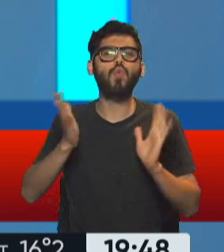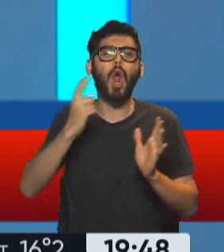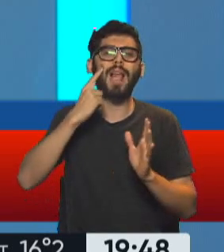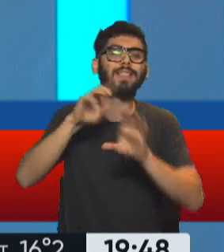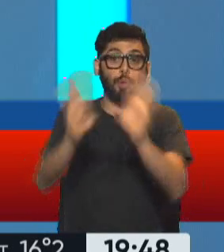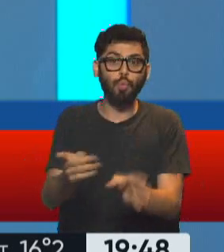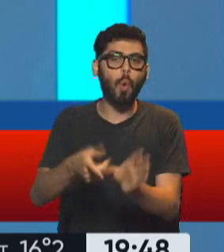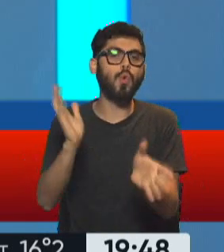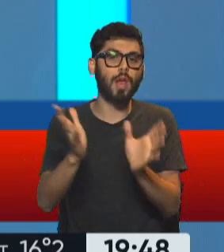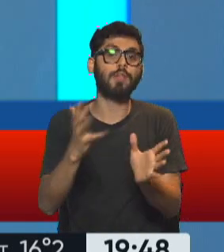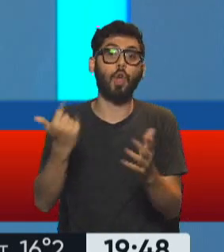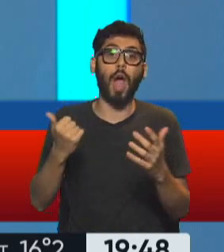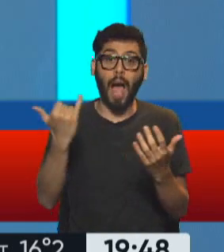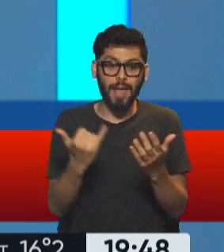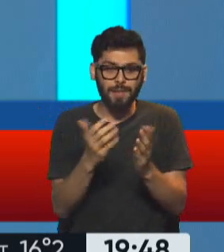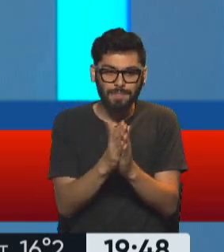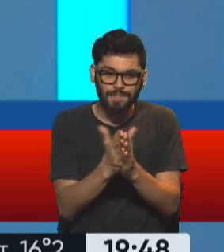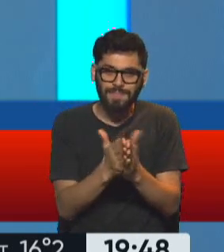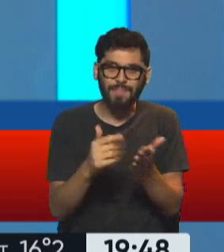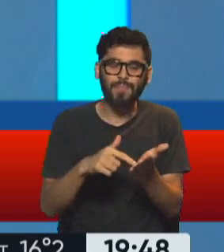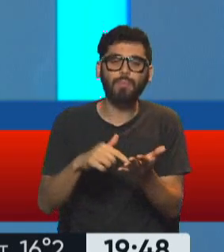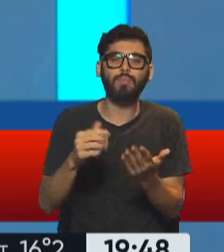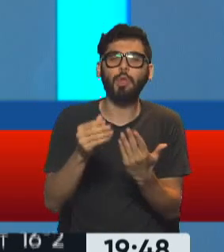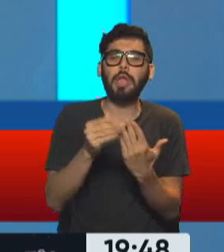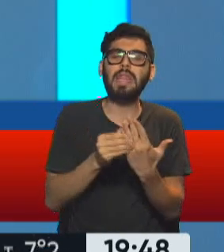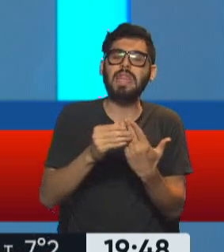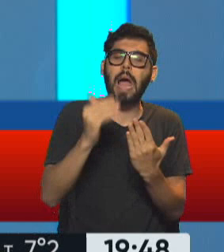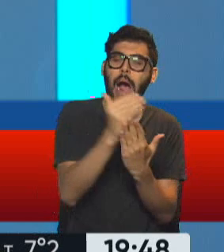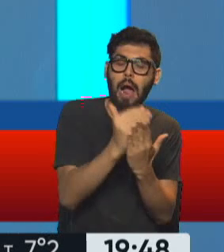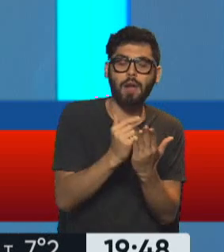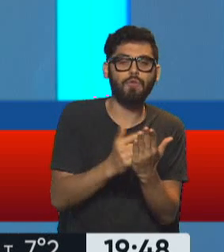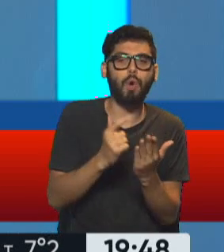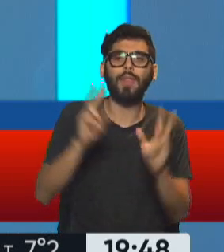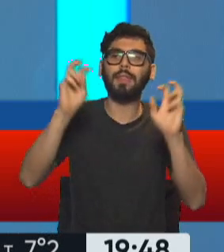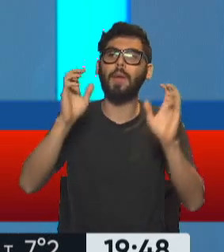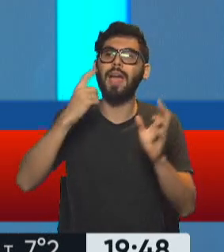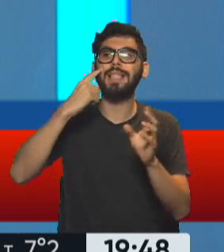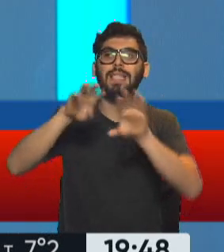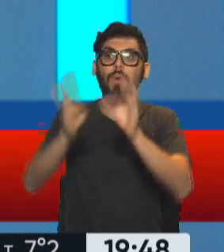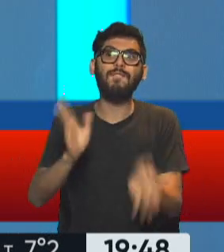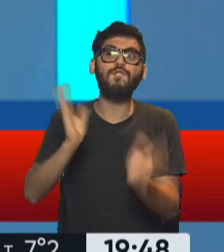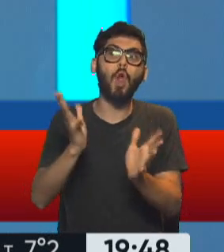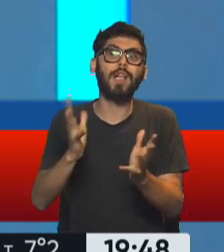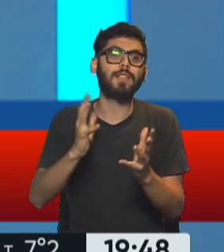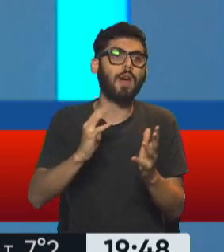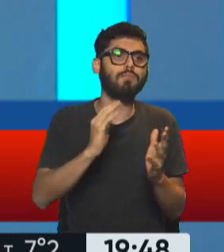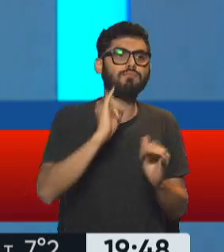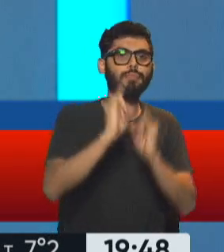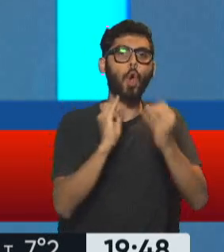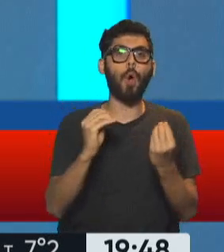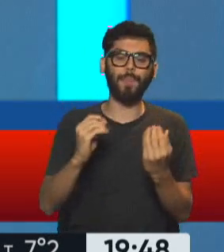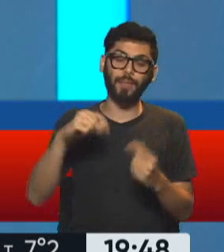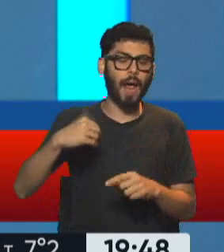para el tratamiento mediático de la violencia institucional, un problema que en nuestra sociedad se reitera,